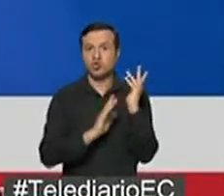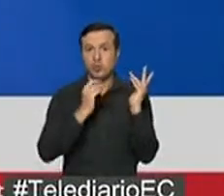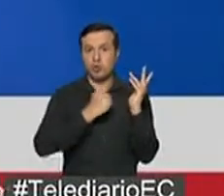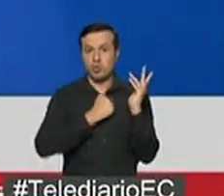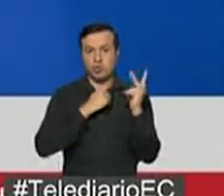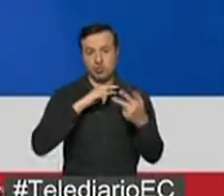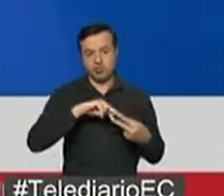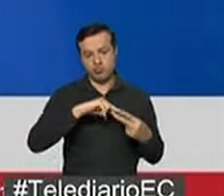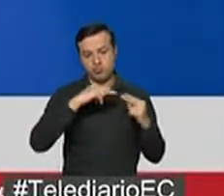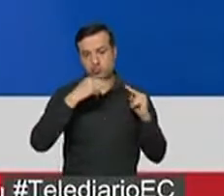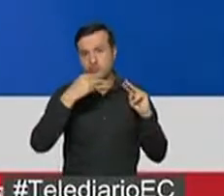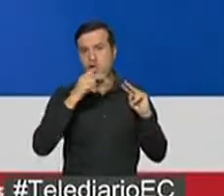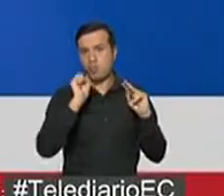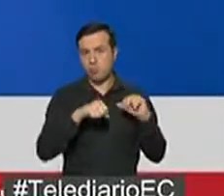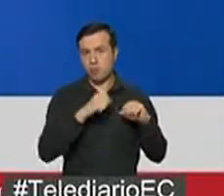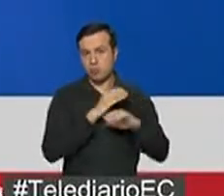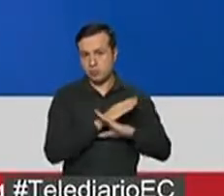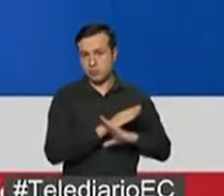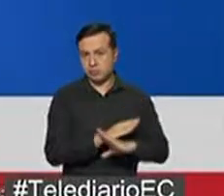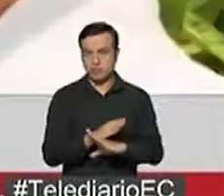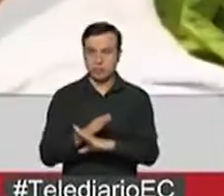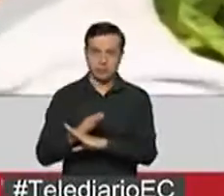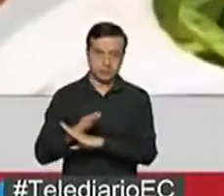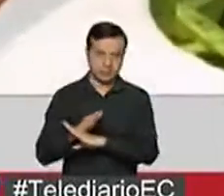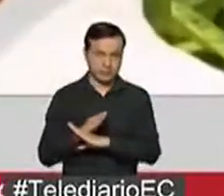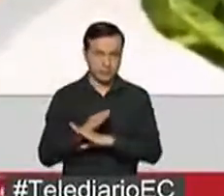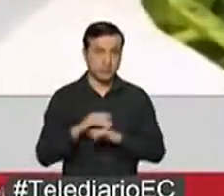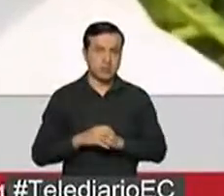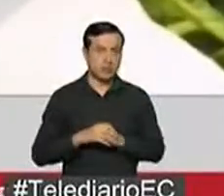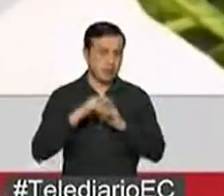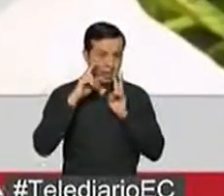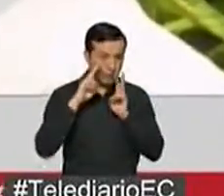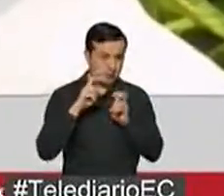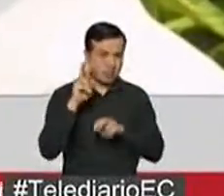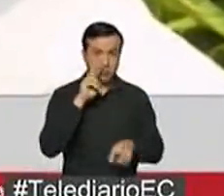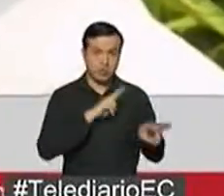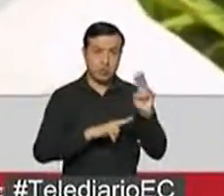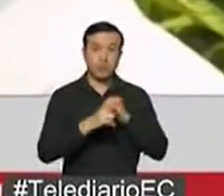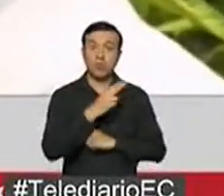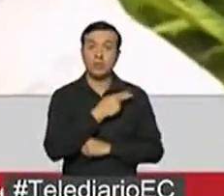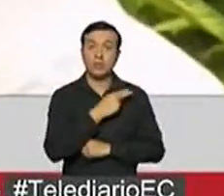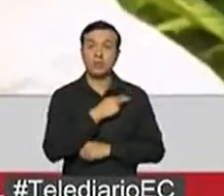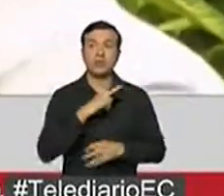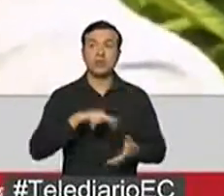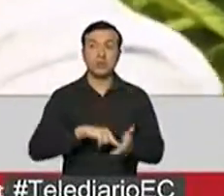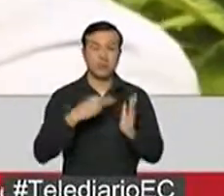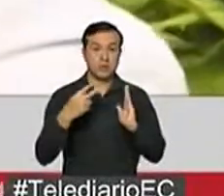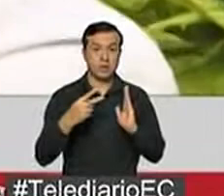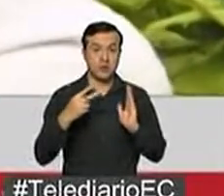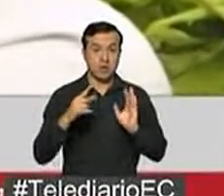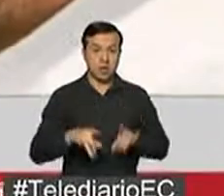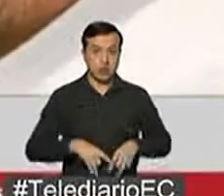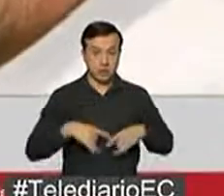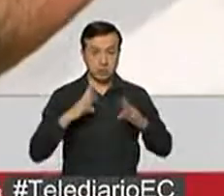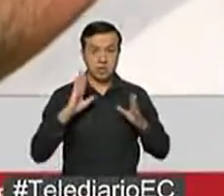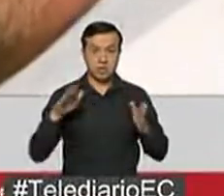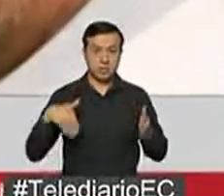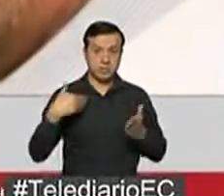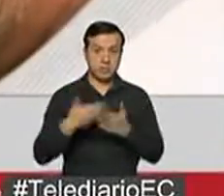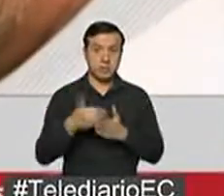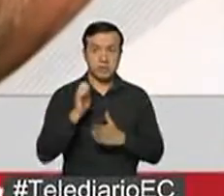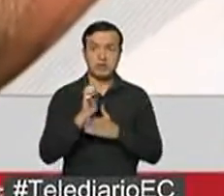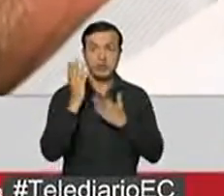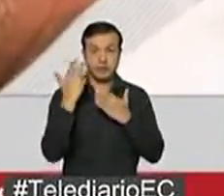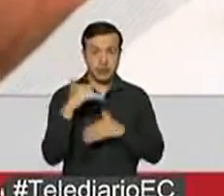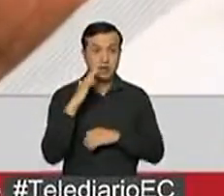encendiendo un gen que existe y que tiene resistencia el investigador de la universidad tecnológica de queensland llegó al ecuador una